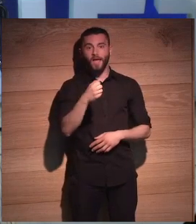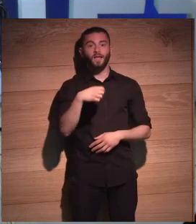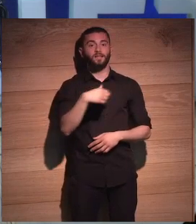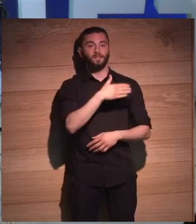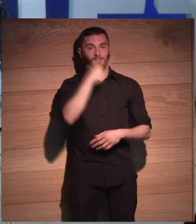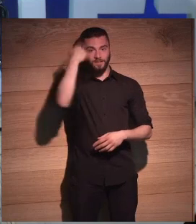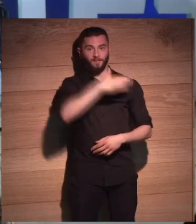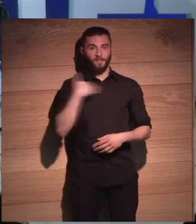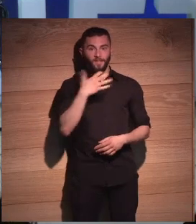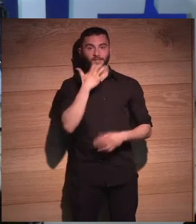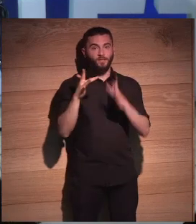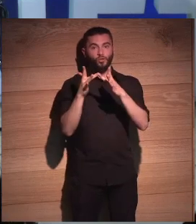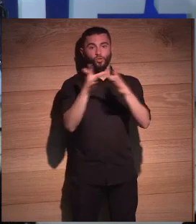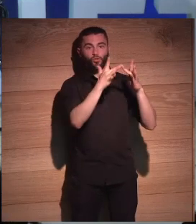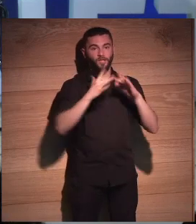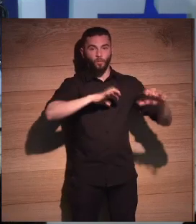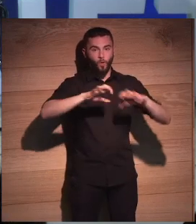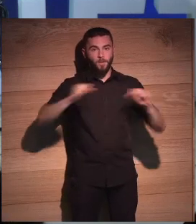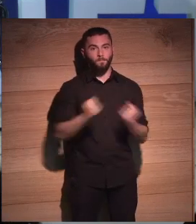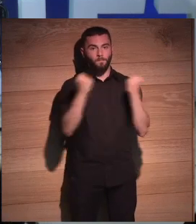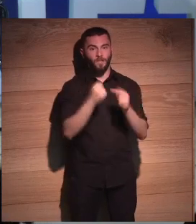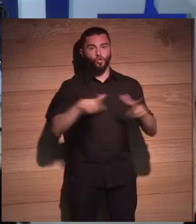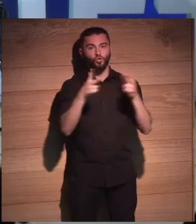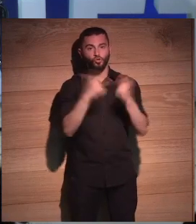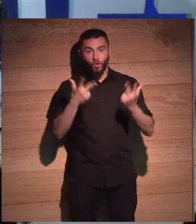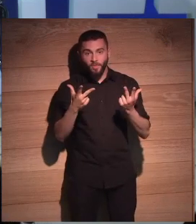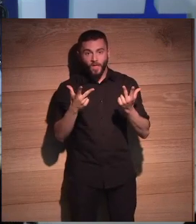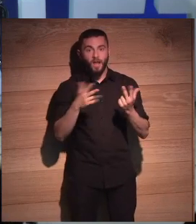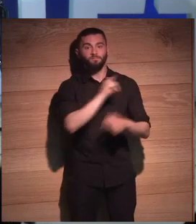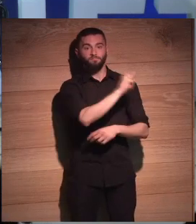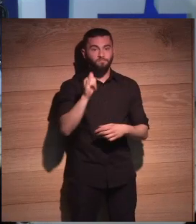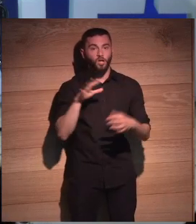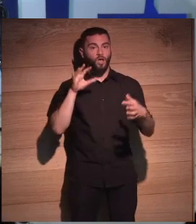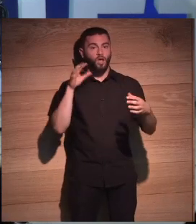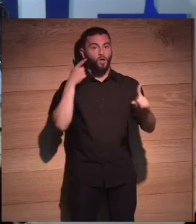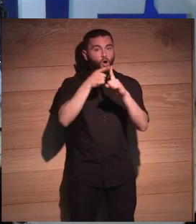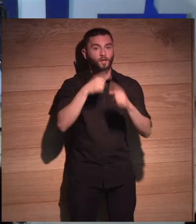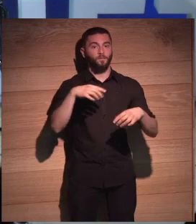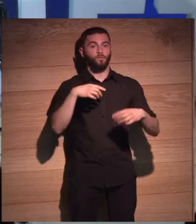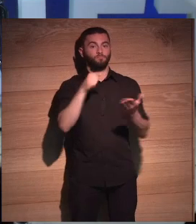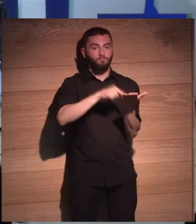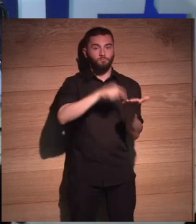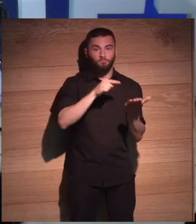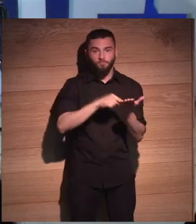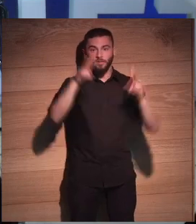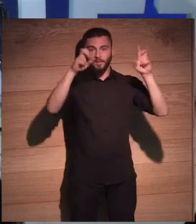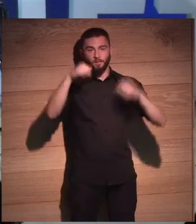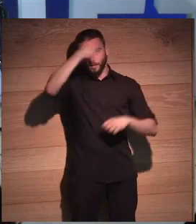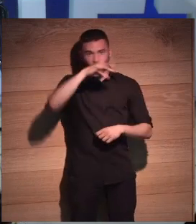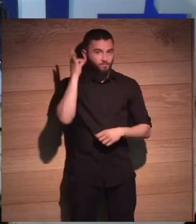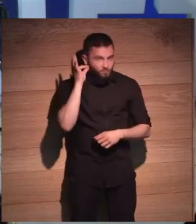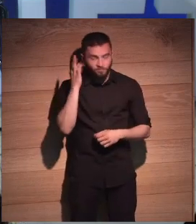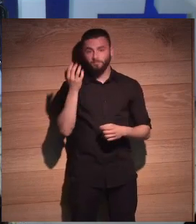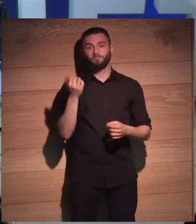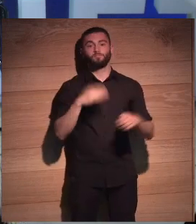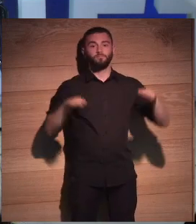en contacto con otros movimientos sociales no estados para incorporar algunas de vuestras reivindicaciones a vuestro discurso en cuestiones de género, laborales, sindicatos,